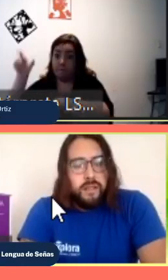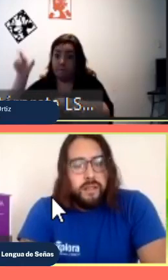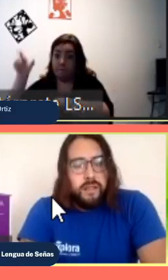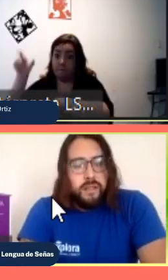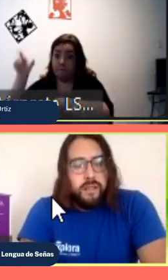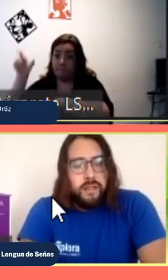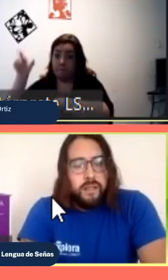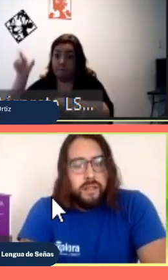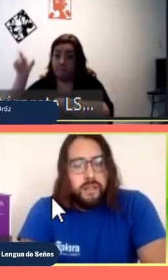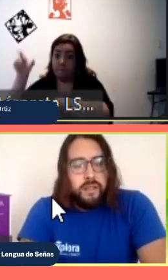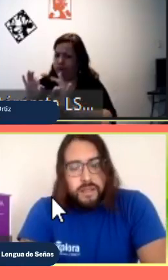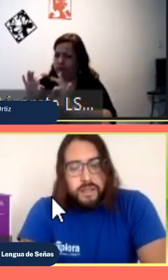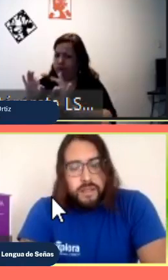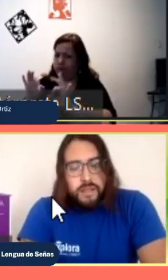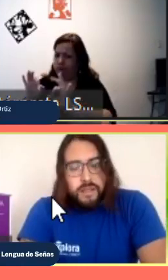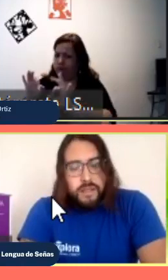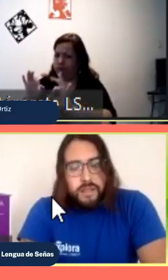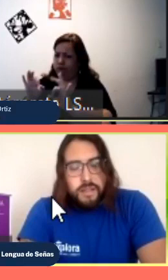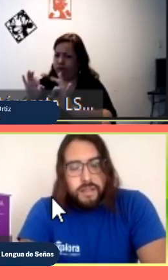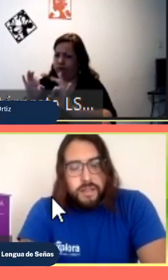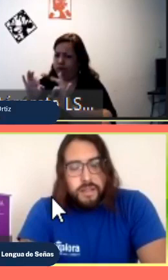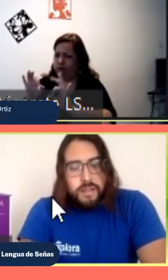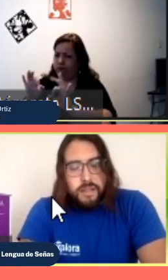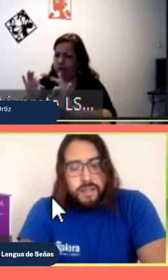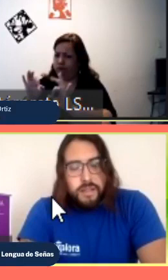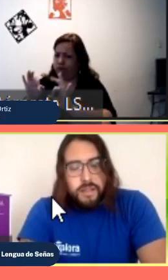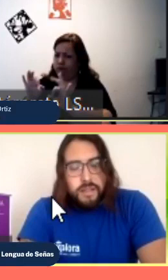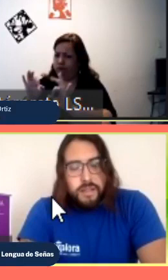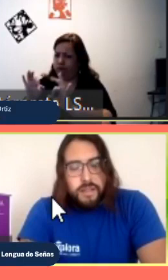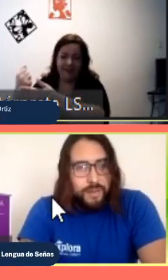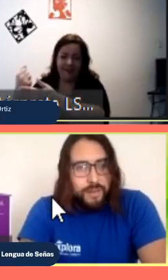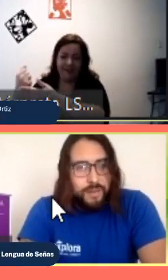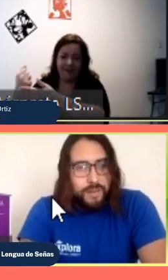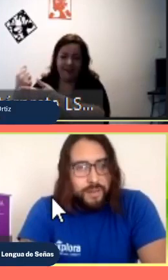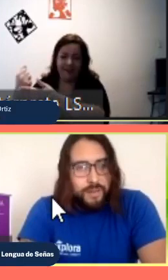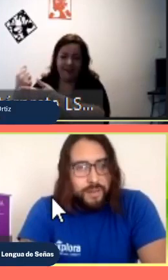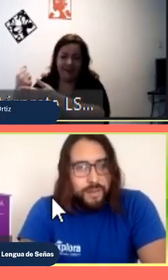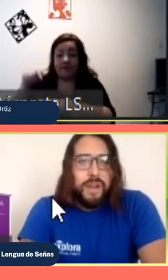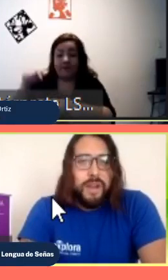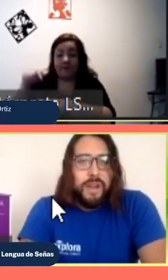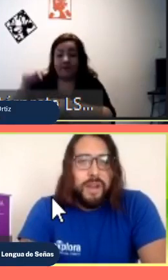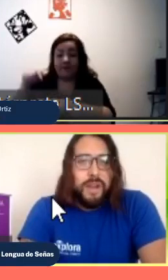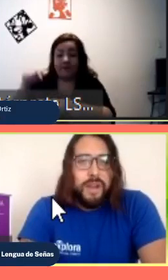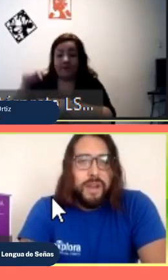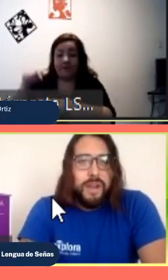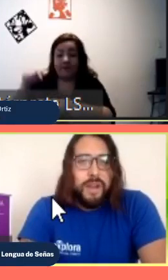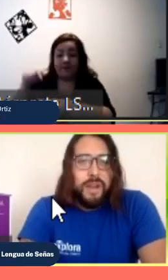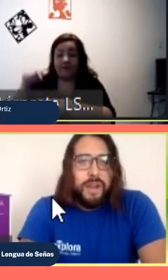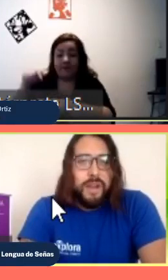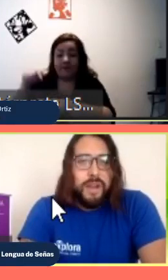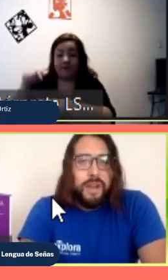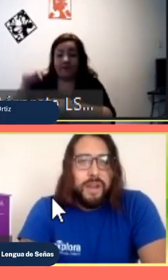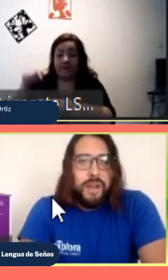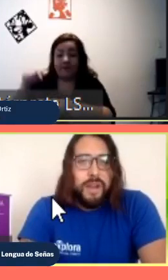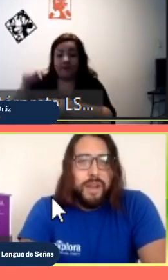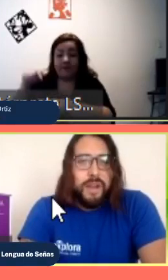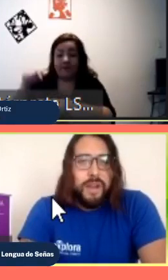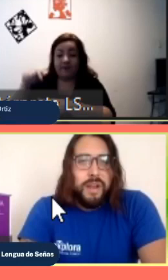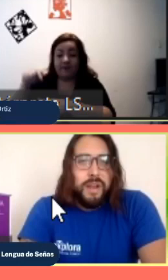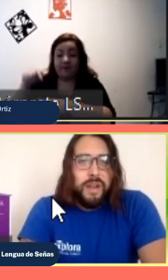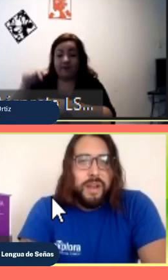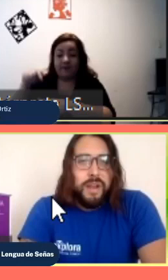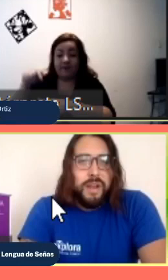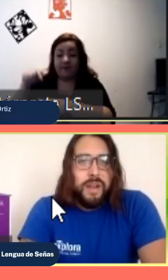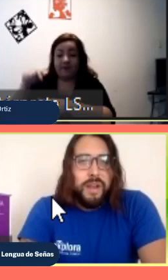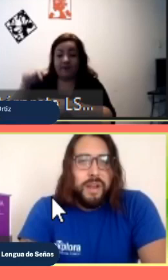muchas actividades pasadas, que es el señor Darío Bravo, a quien le damos la bienvenida. Un fuerte